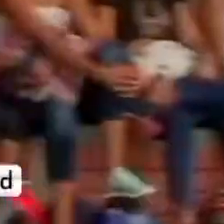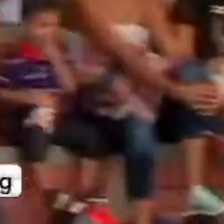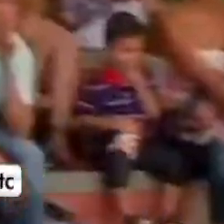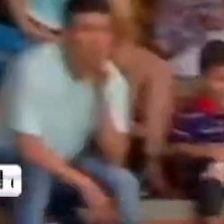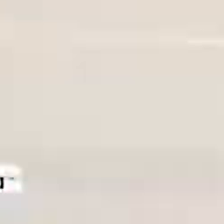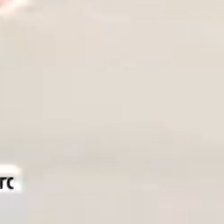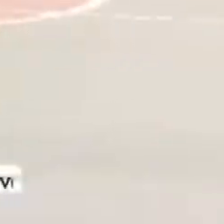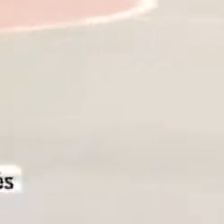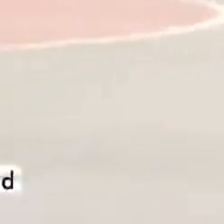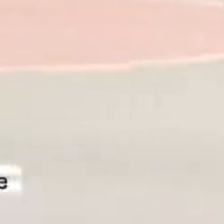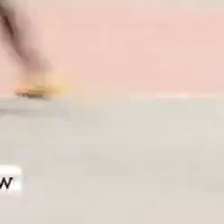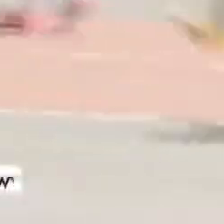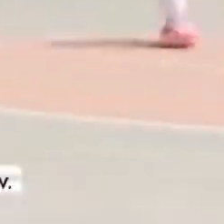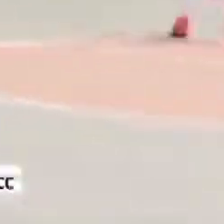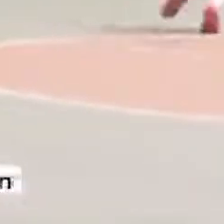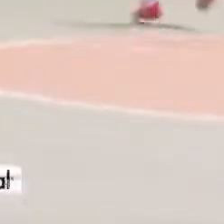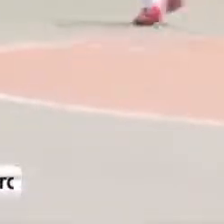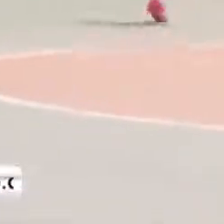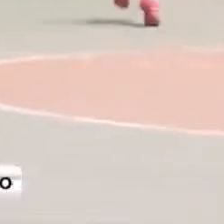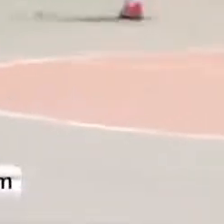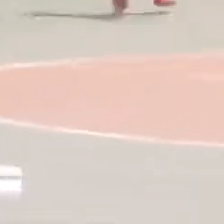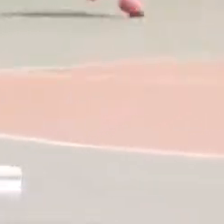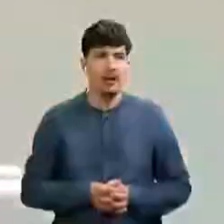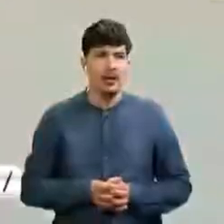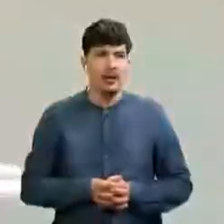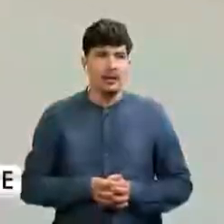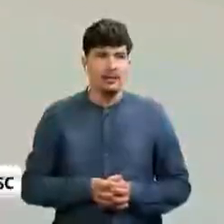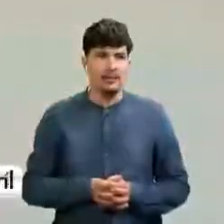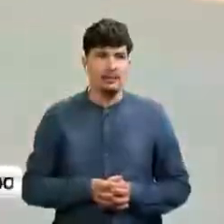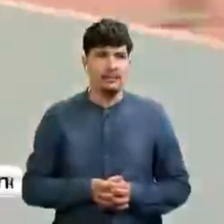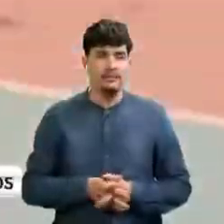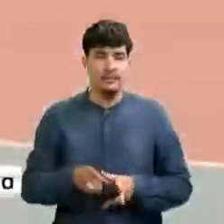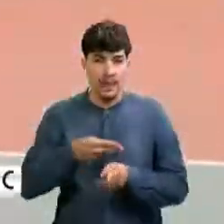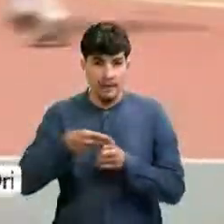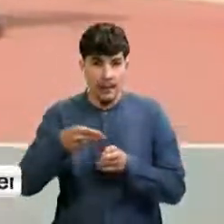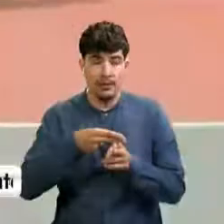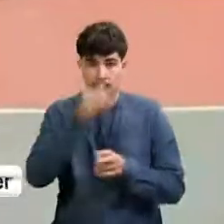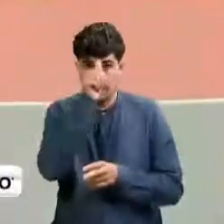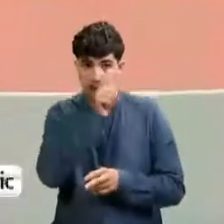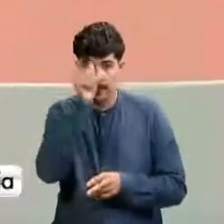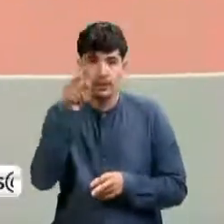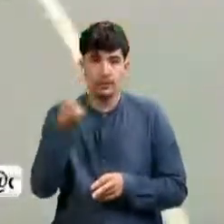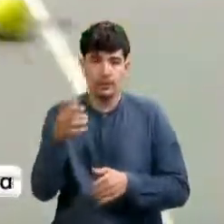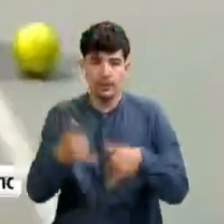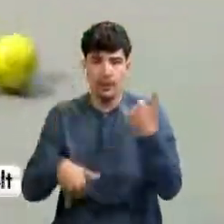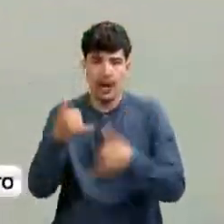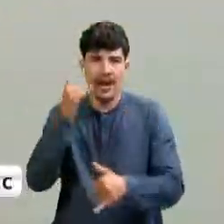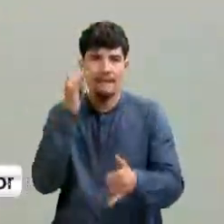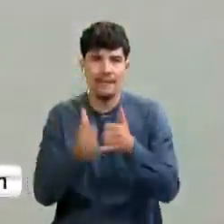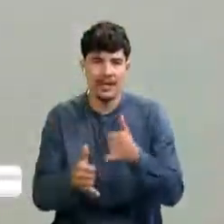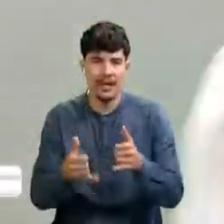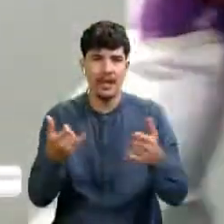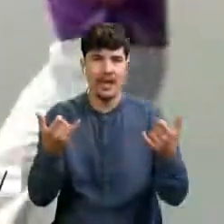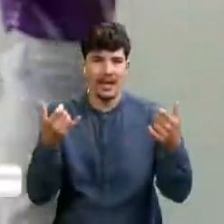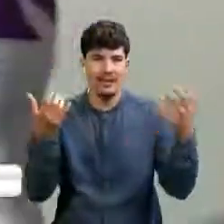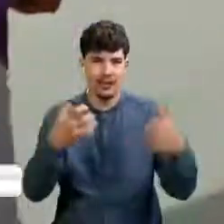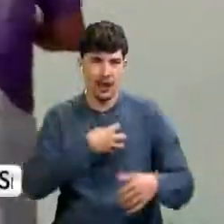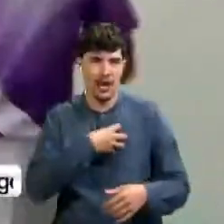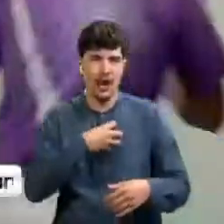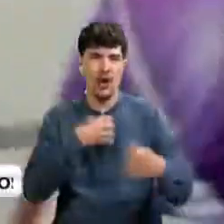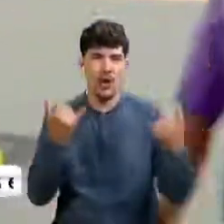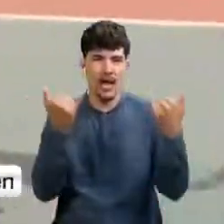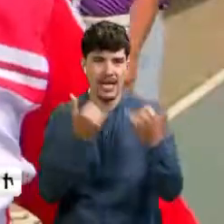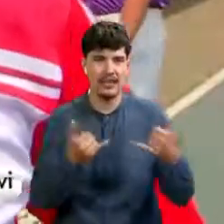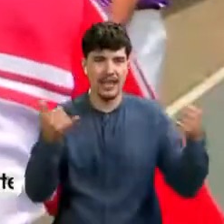Este domingo se jugará la final del torneo metropolitano interbarrio de microfútbol. Caitán y La Pesa, como ha sido durante todo el torneo, tendrán un partido muy complicado.